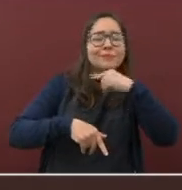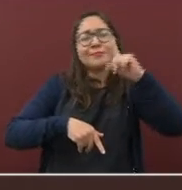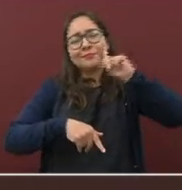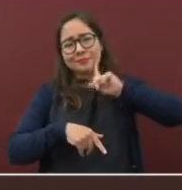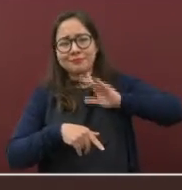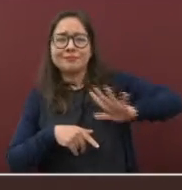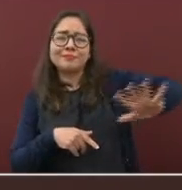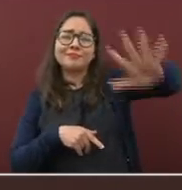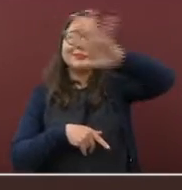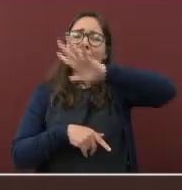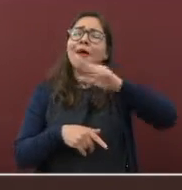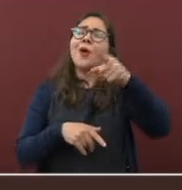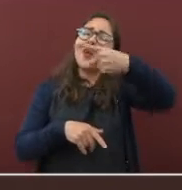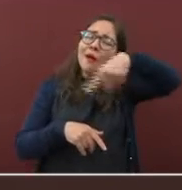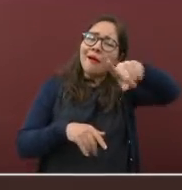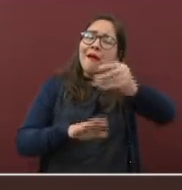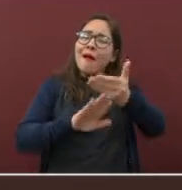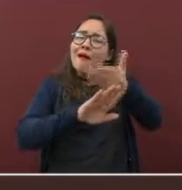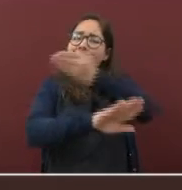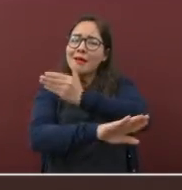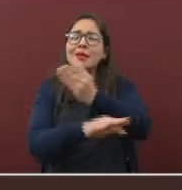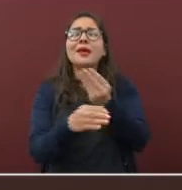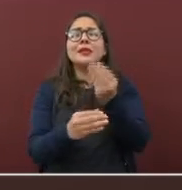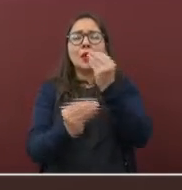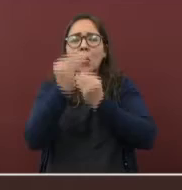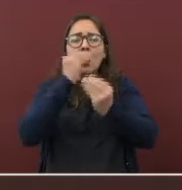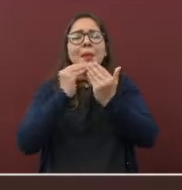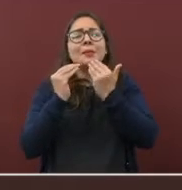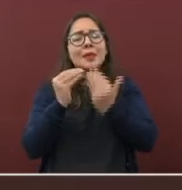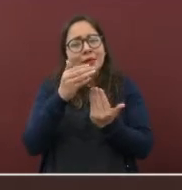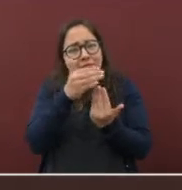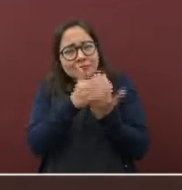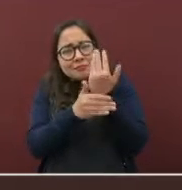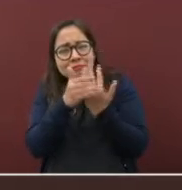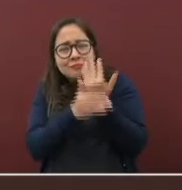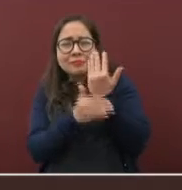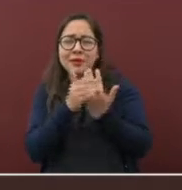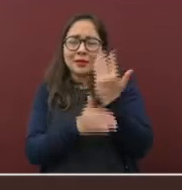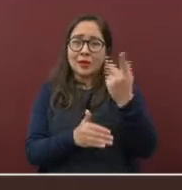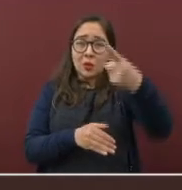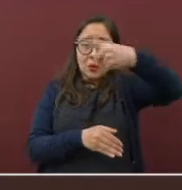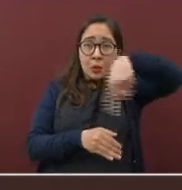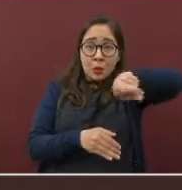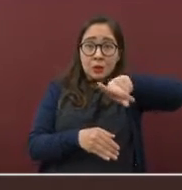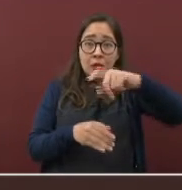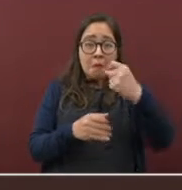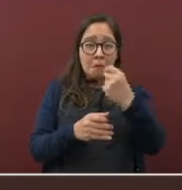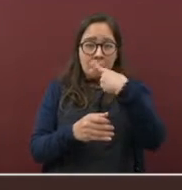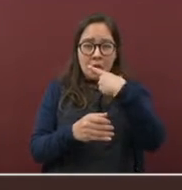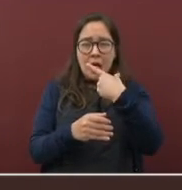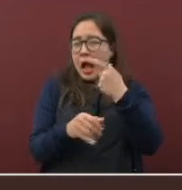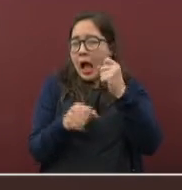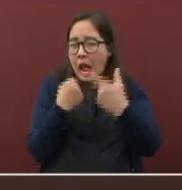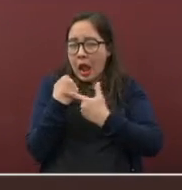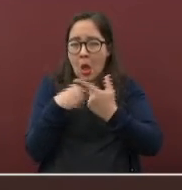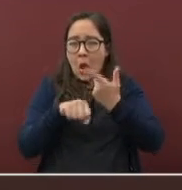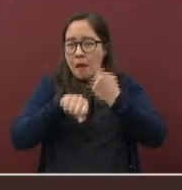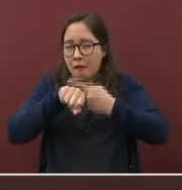desayunan antes de ir a la vacuna no suspenda sus medicamentos actuales